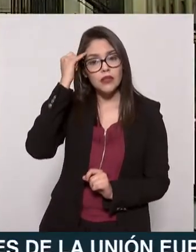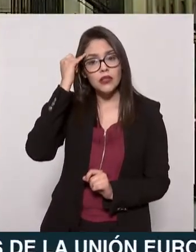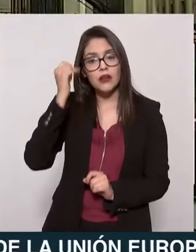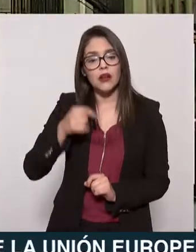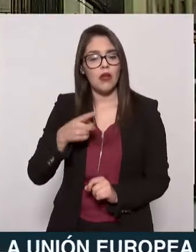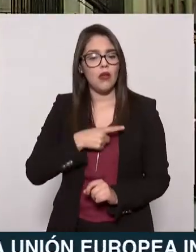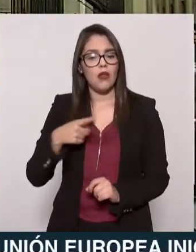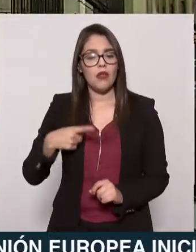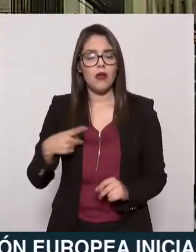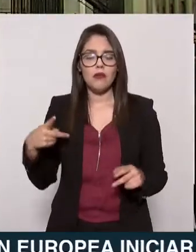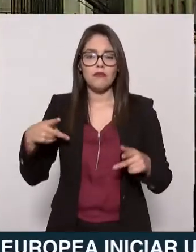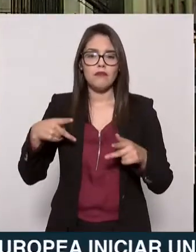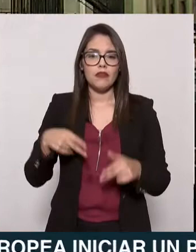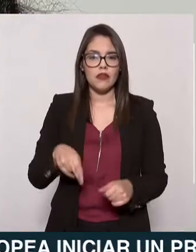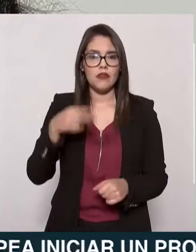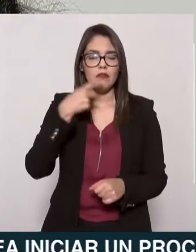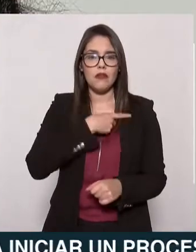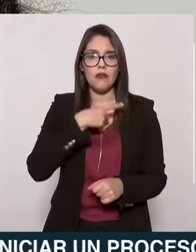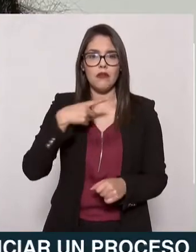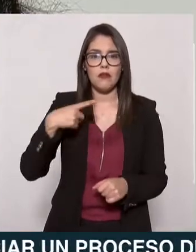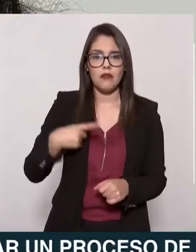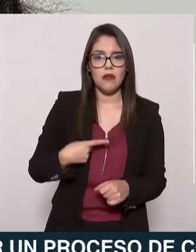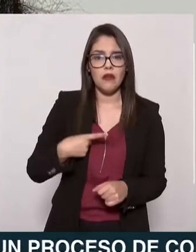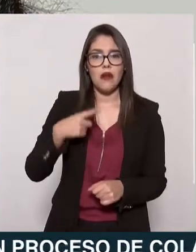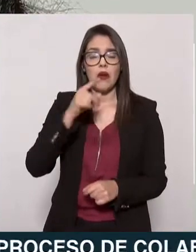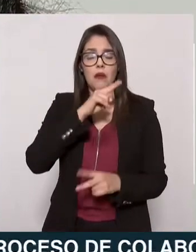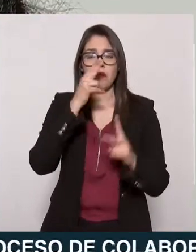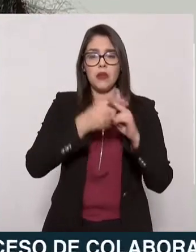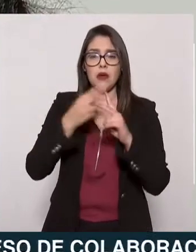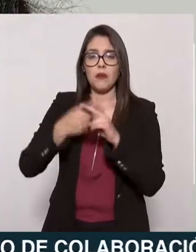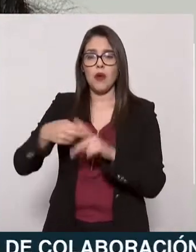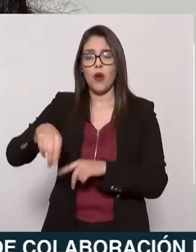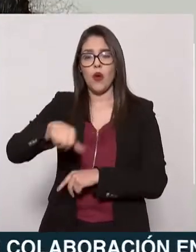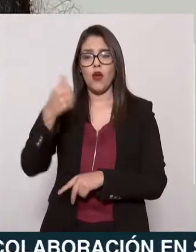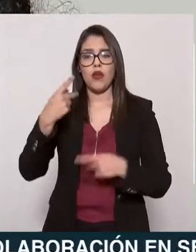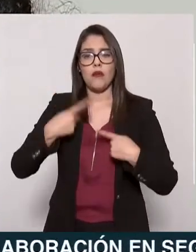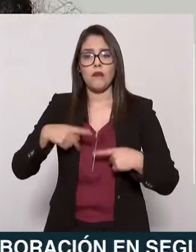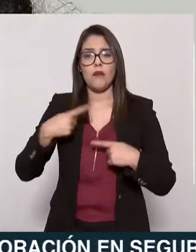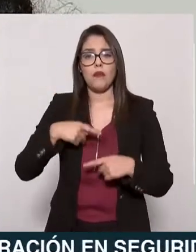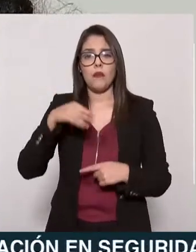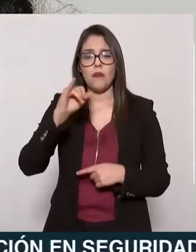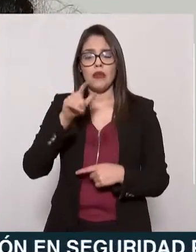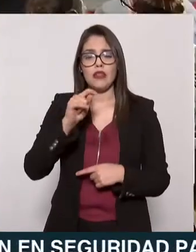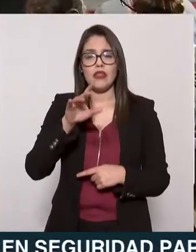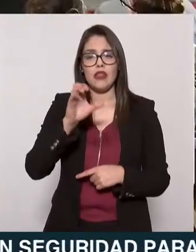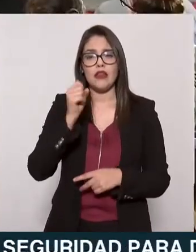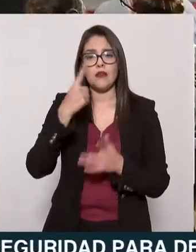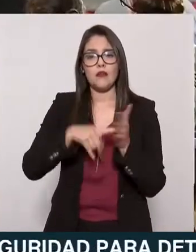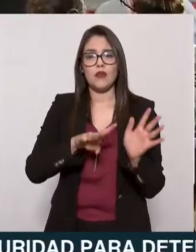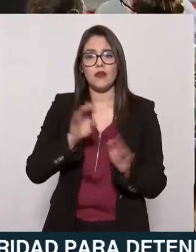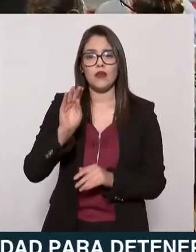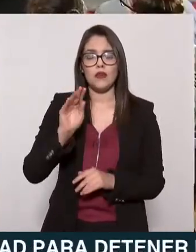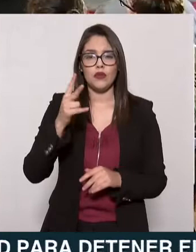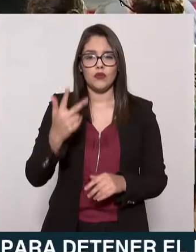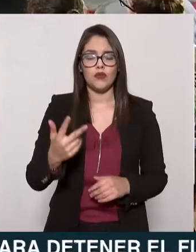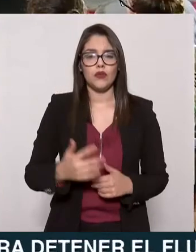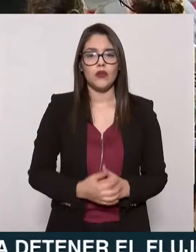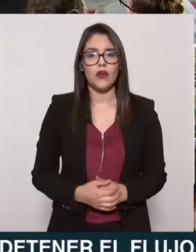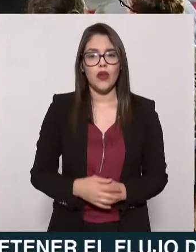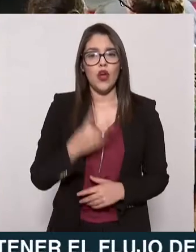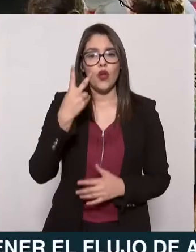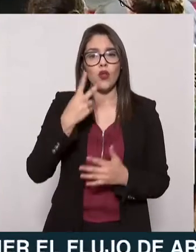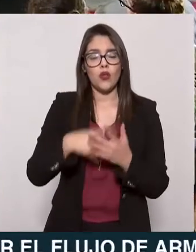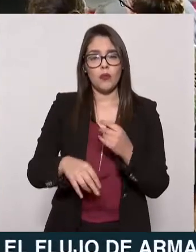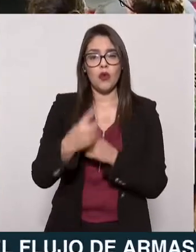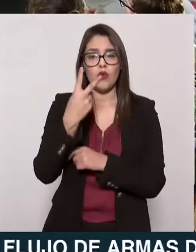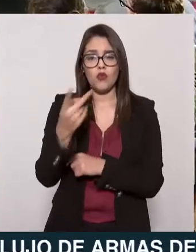Charco, en donde fueron asesinados 11 mixtecos en 1998. En 2002 tuvo un